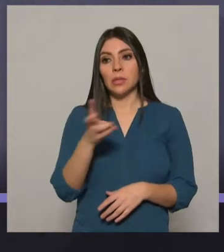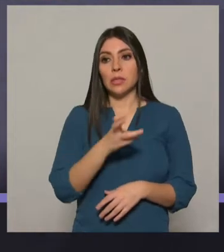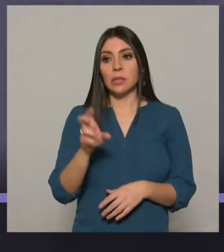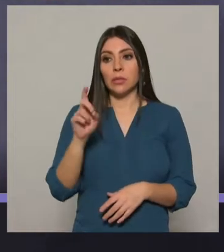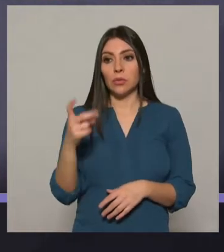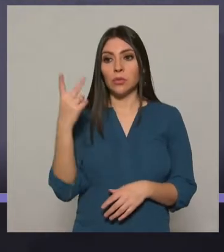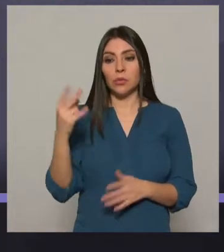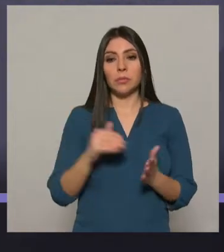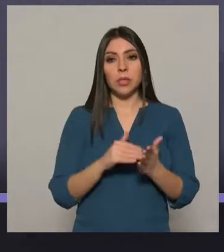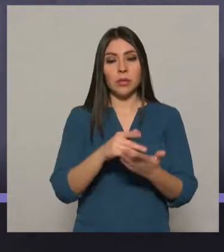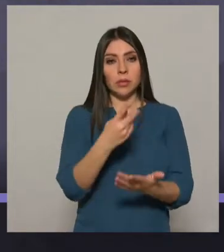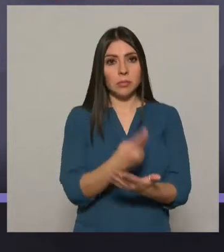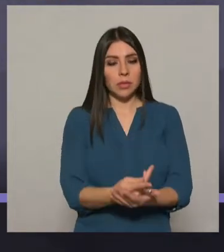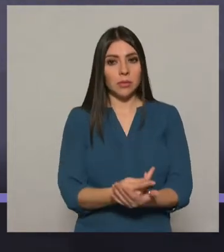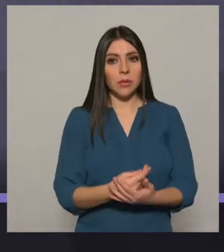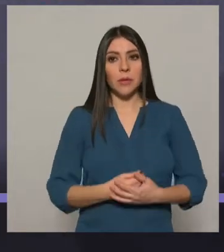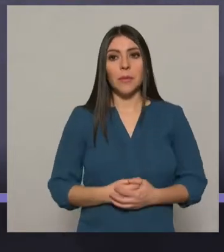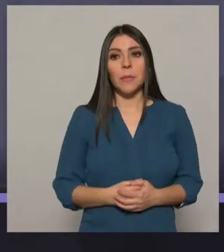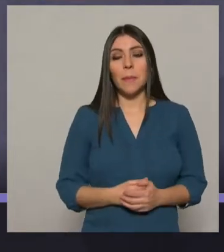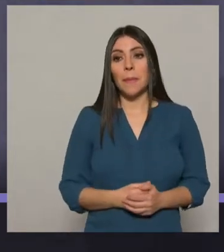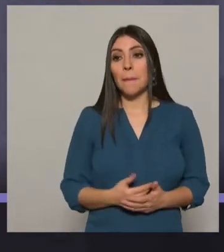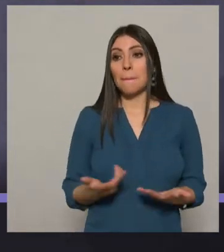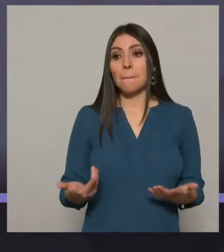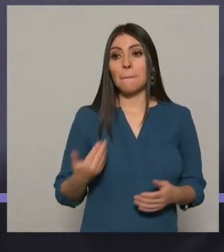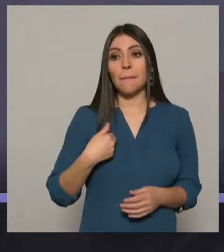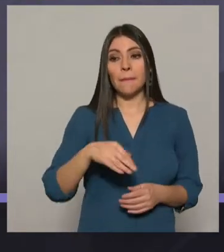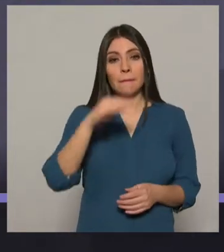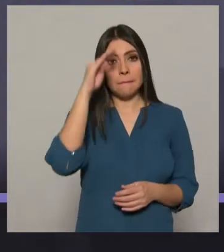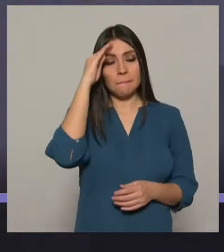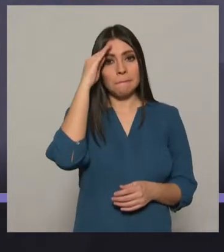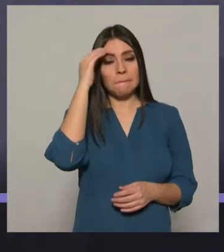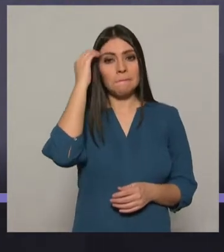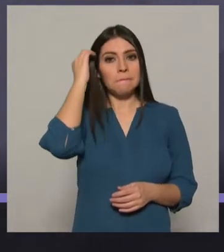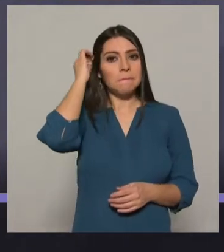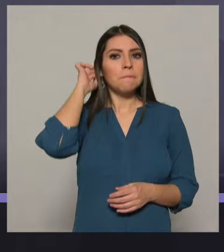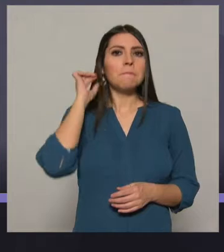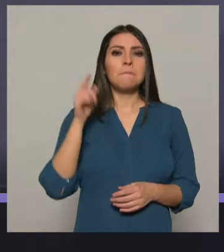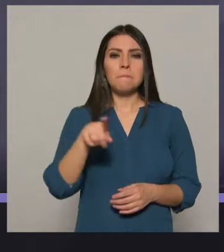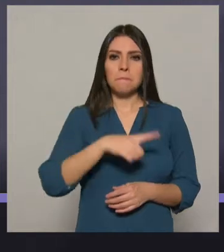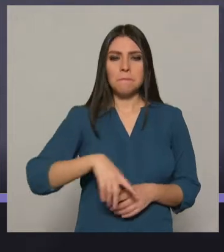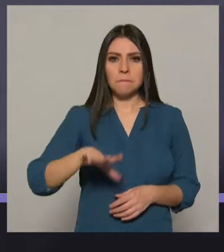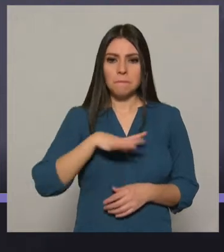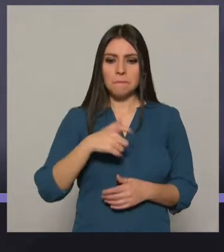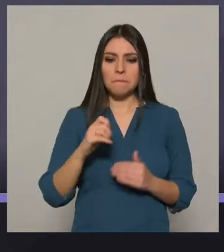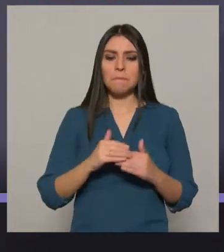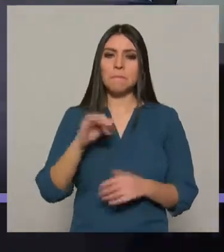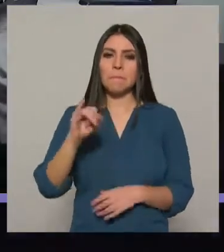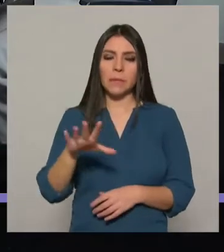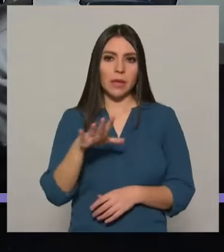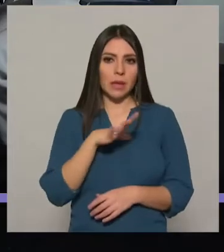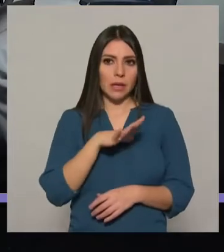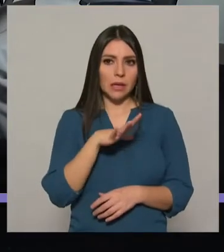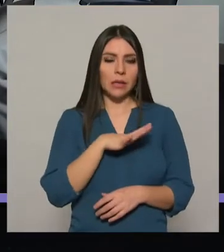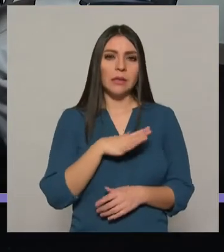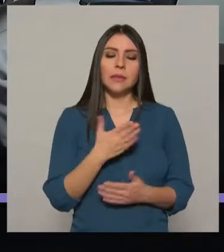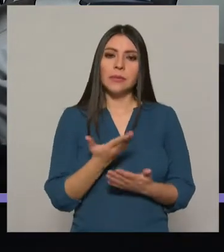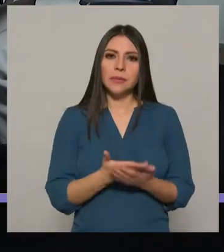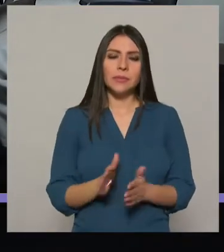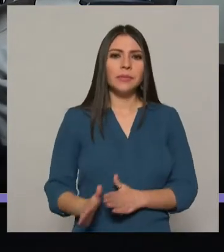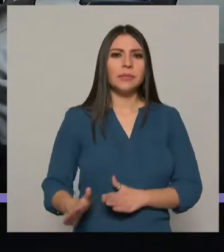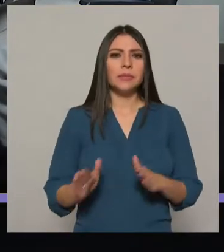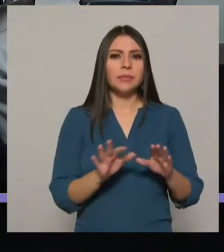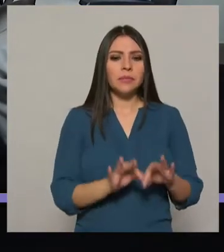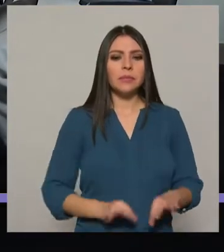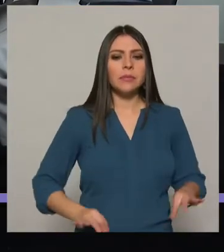18.255.332 millones de pesos. Entonces, me parece que sí hay incremento asignado. Ahora bien, también es importante